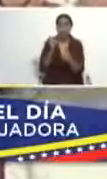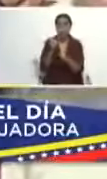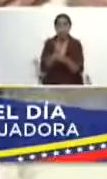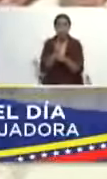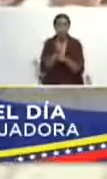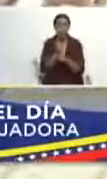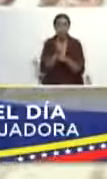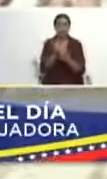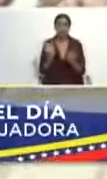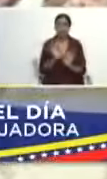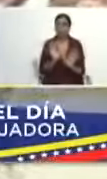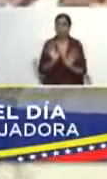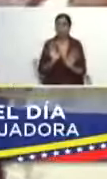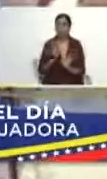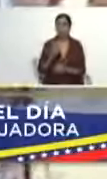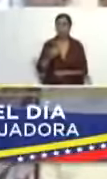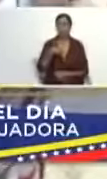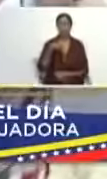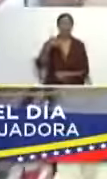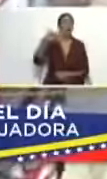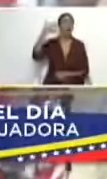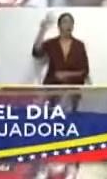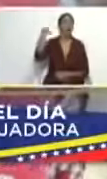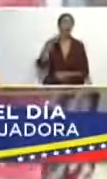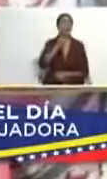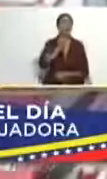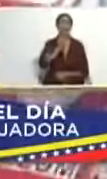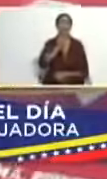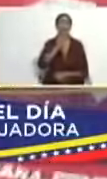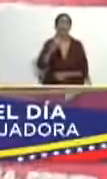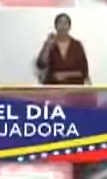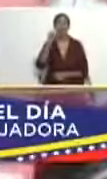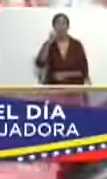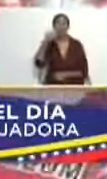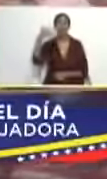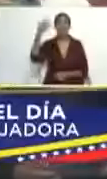Nosotros dejamos hace 200 años de ser colonia.